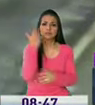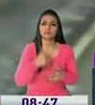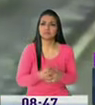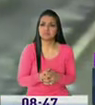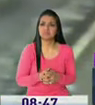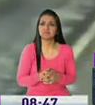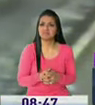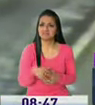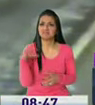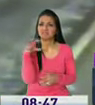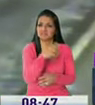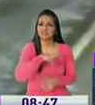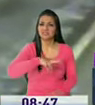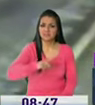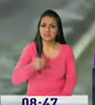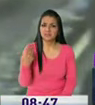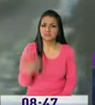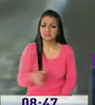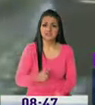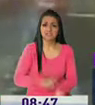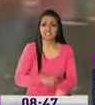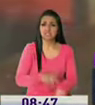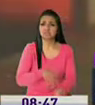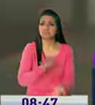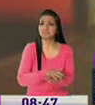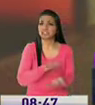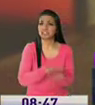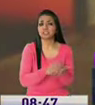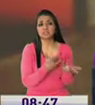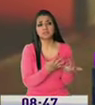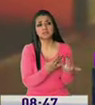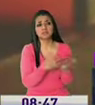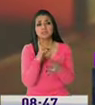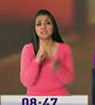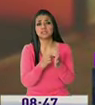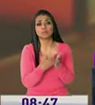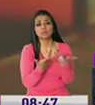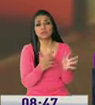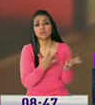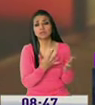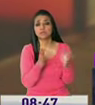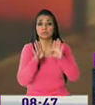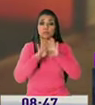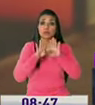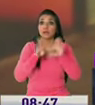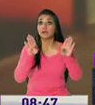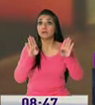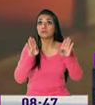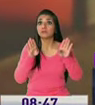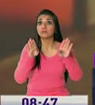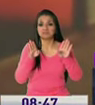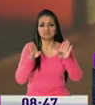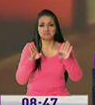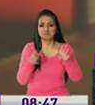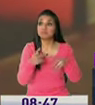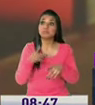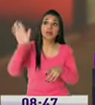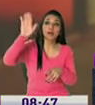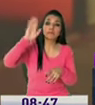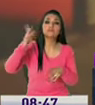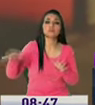Habrían logrado robar. Se dan tiempo de esperar. Se quedan más de 30 segundos en la puerta trasera y tras lo que sería una